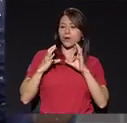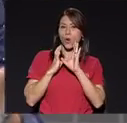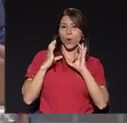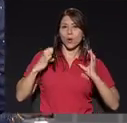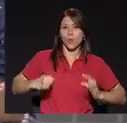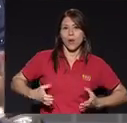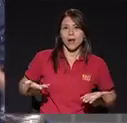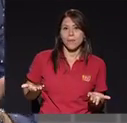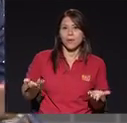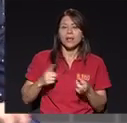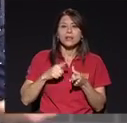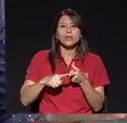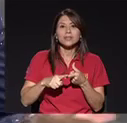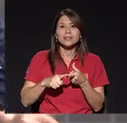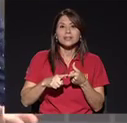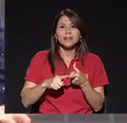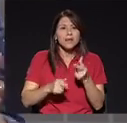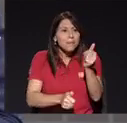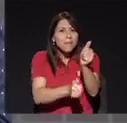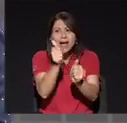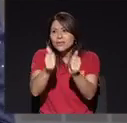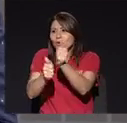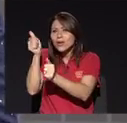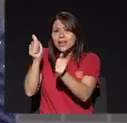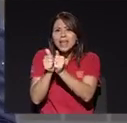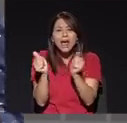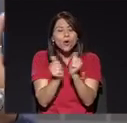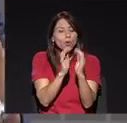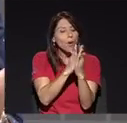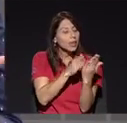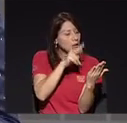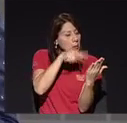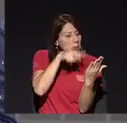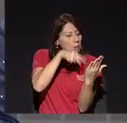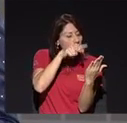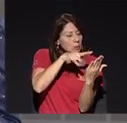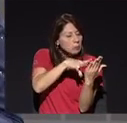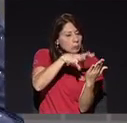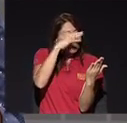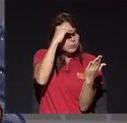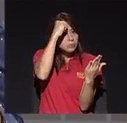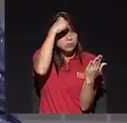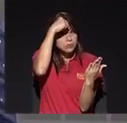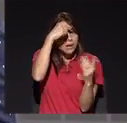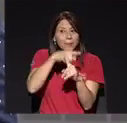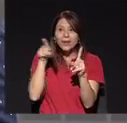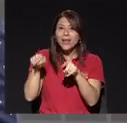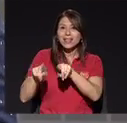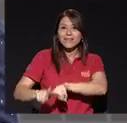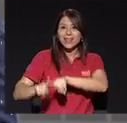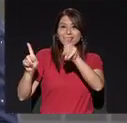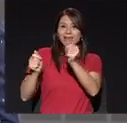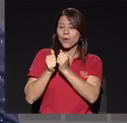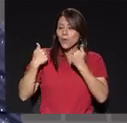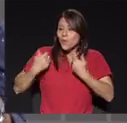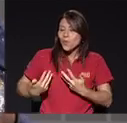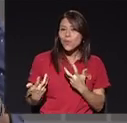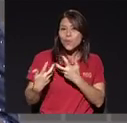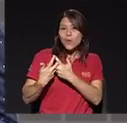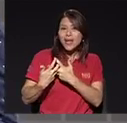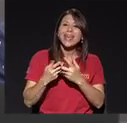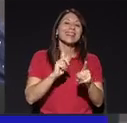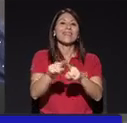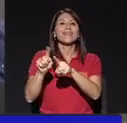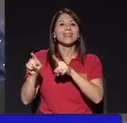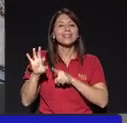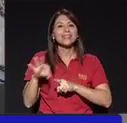la mayoría se aprende en el cuaderno de memoria, él es el que aprende diferente. ¿Y por qué yo tengo que hacer una diferencia? Bueno, son los estilos de aprendizaje, y ahí